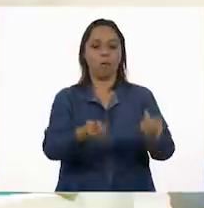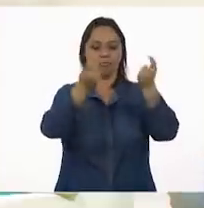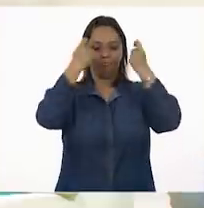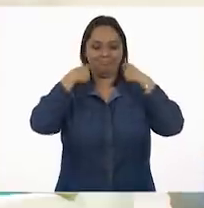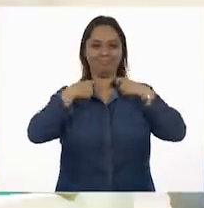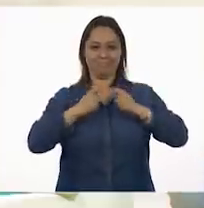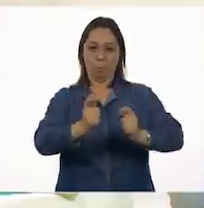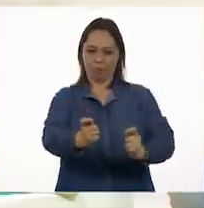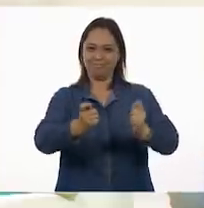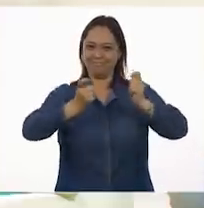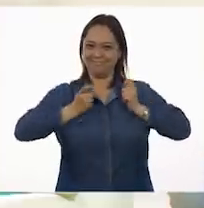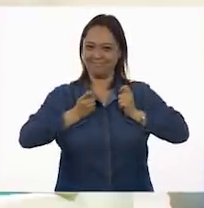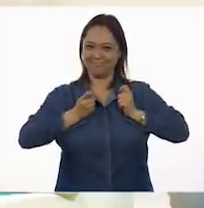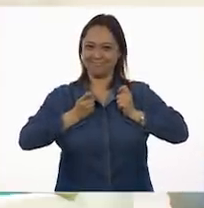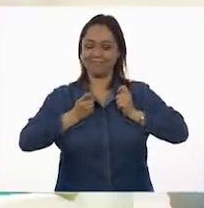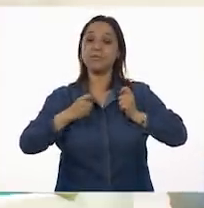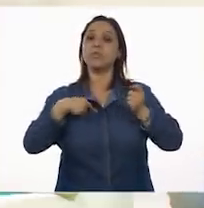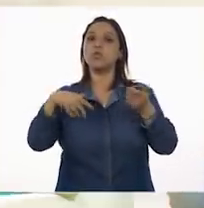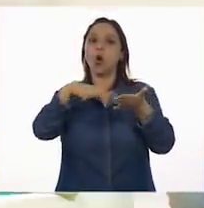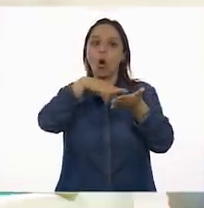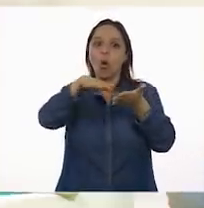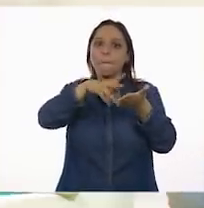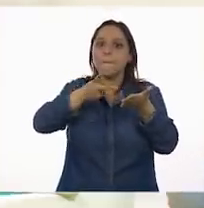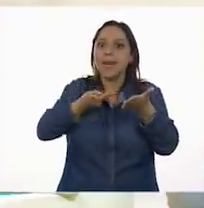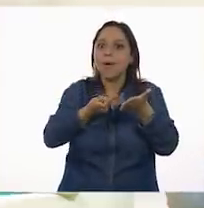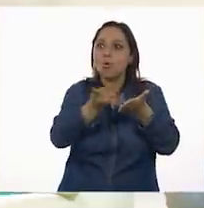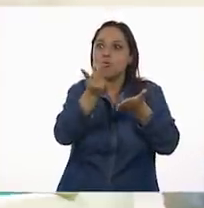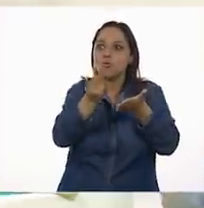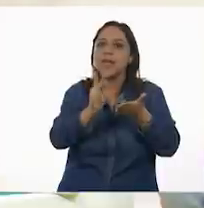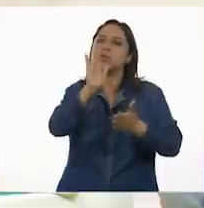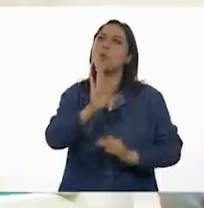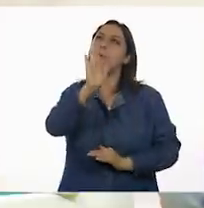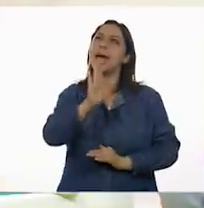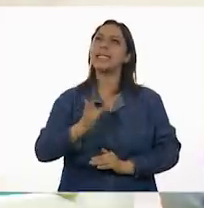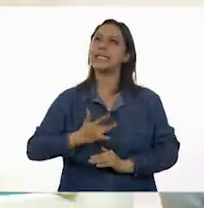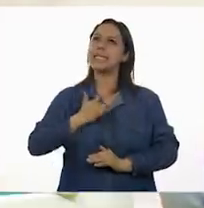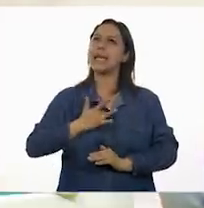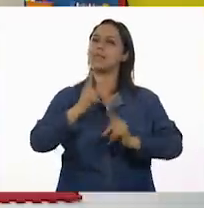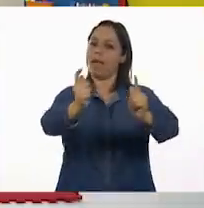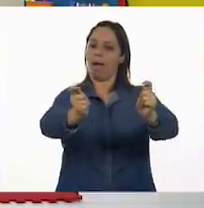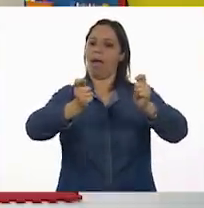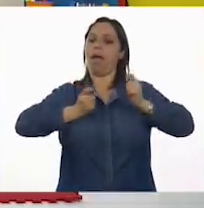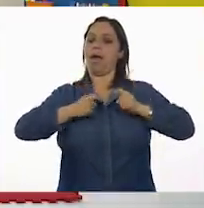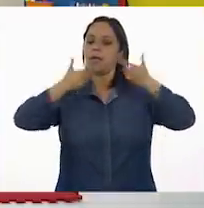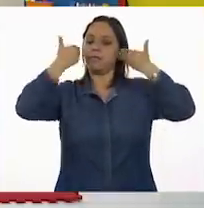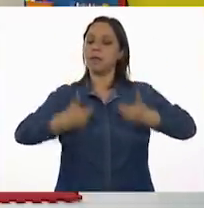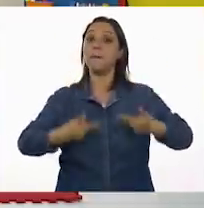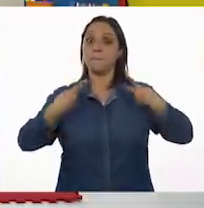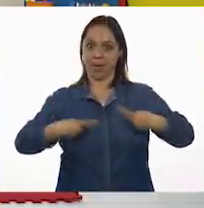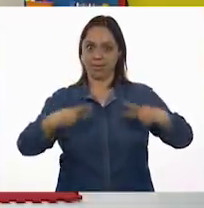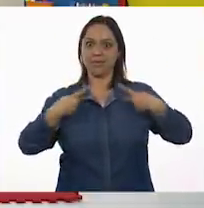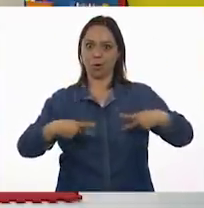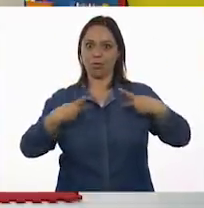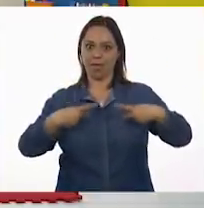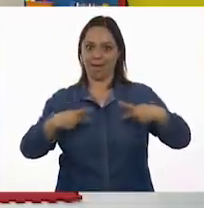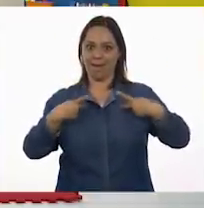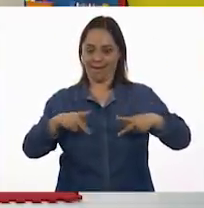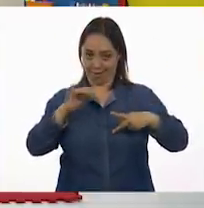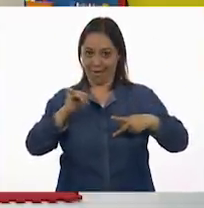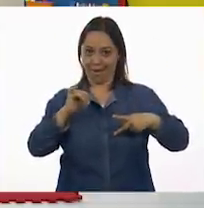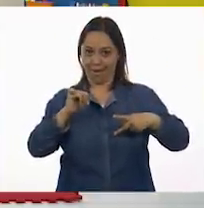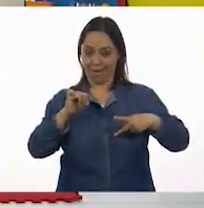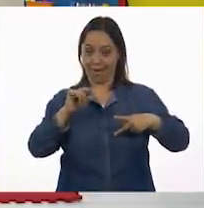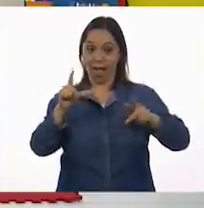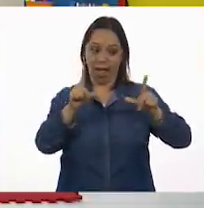Voy a leer unas preguntas y tú responderás como si fueras esa persona. Cambiaremos de tarjeta